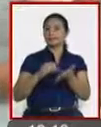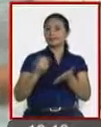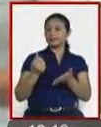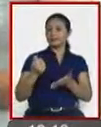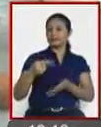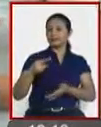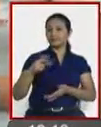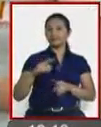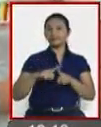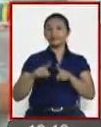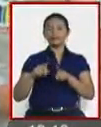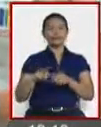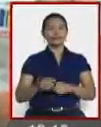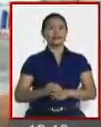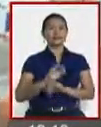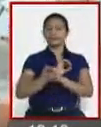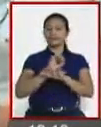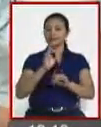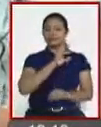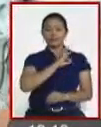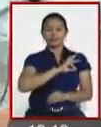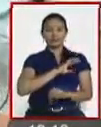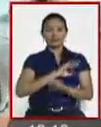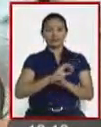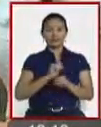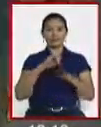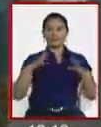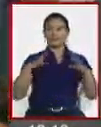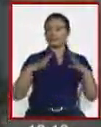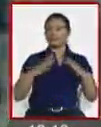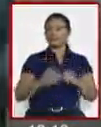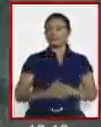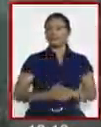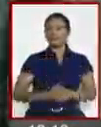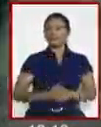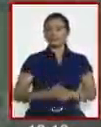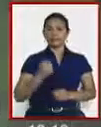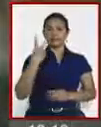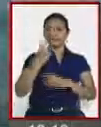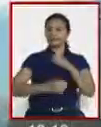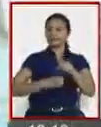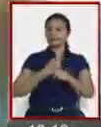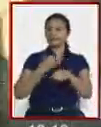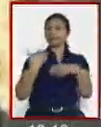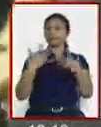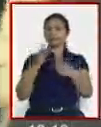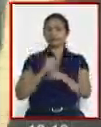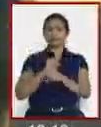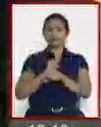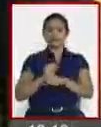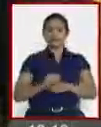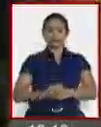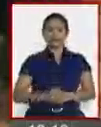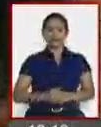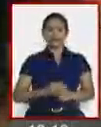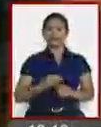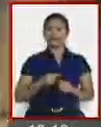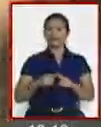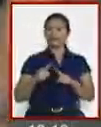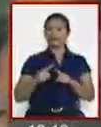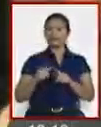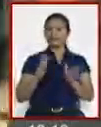han pagado ninguno de los beneficios, no le han pagado vacaciones hace los 2 años que trabaja, y estamos